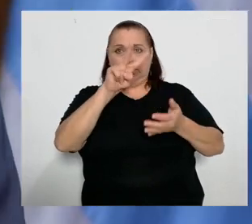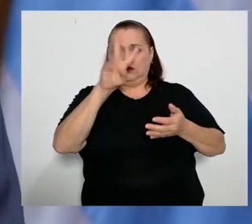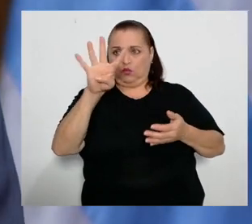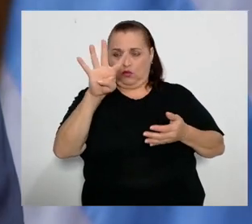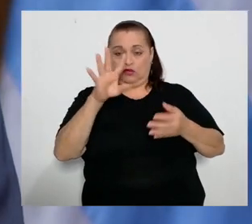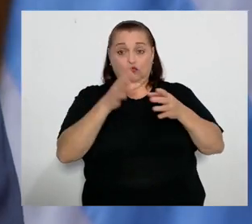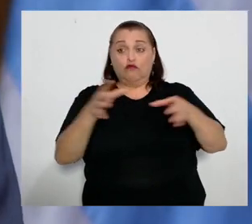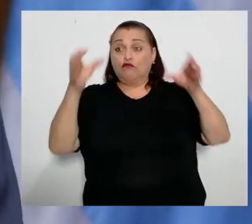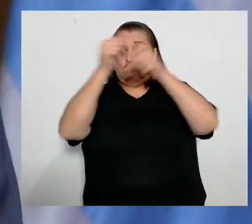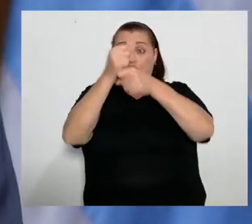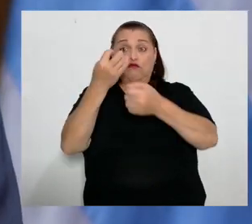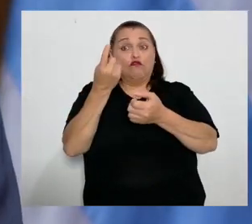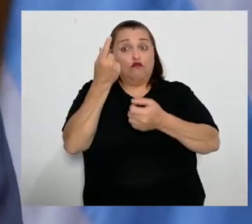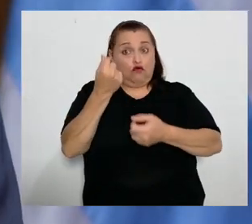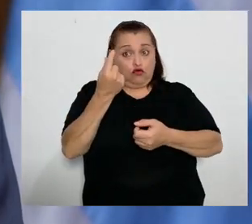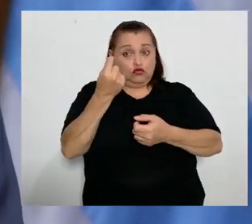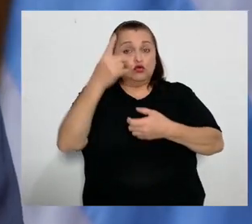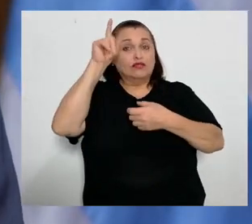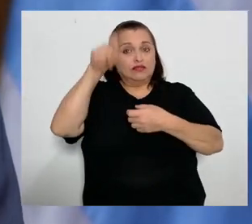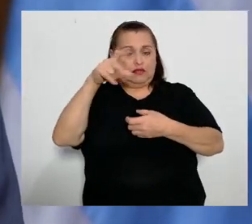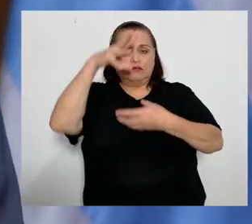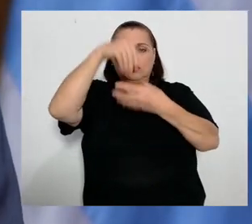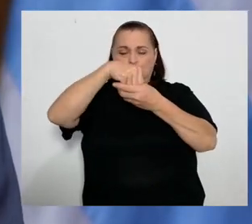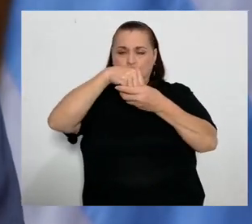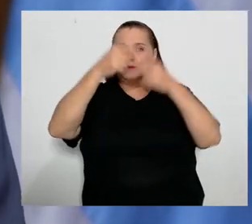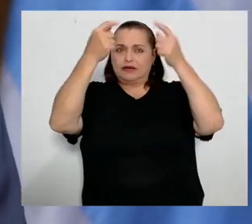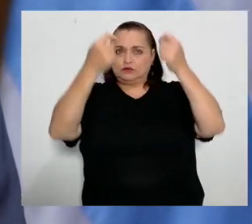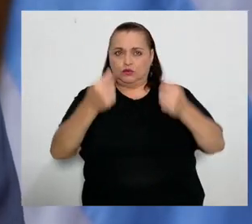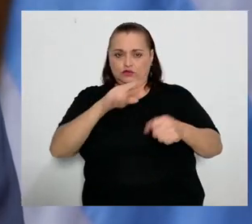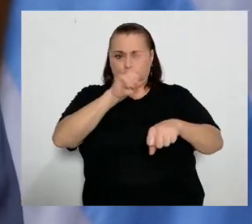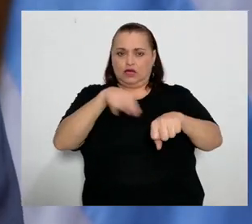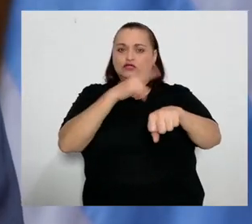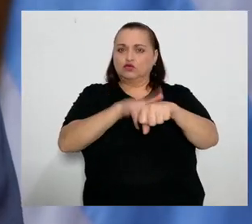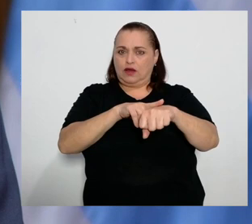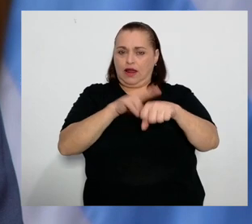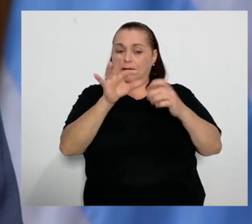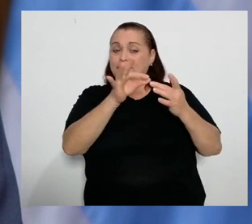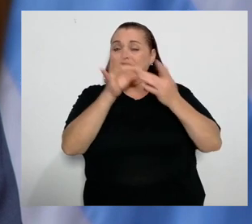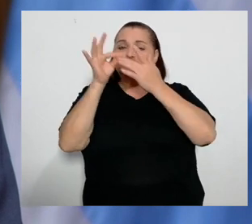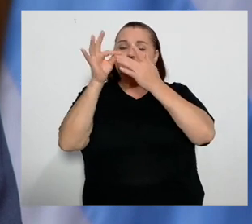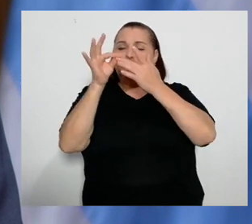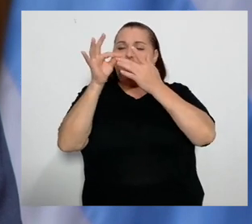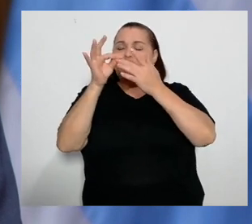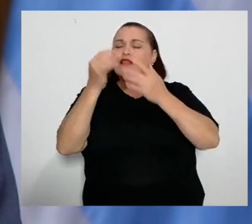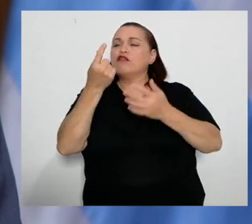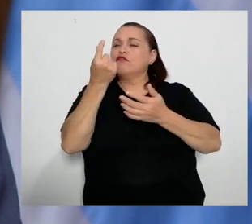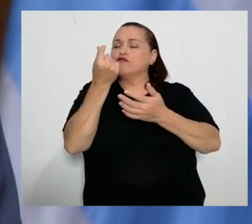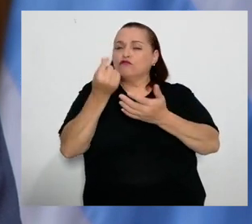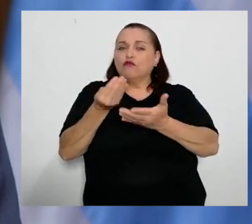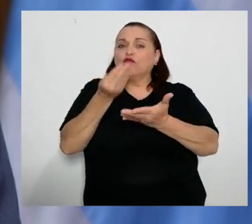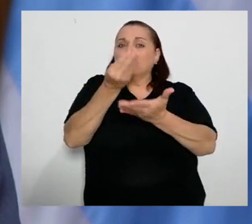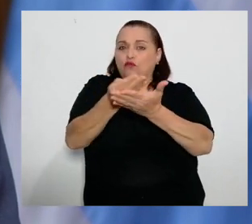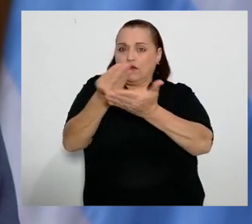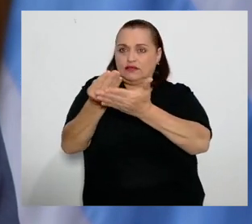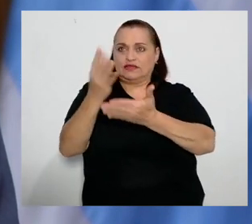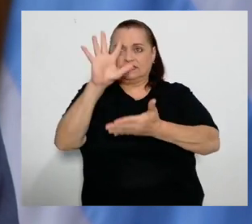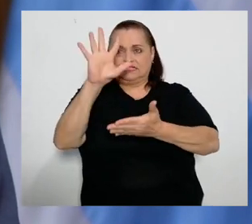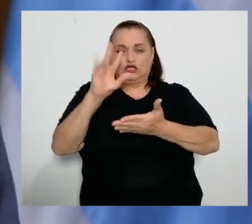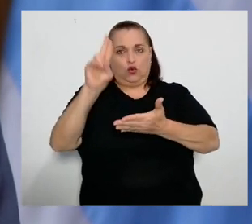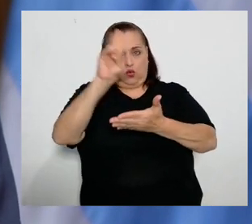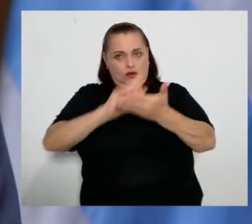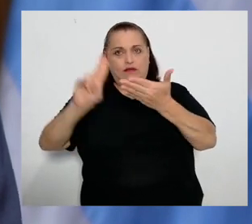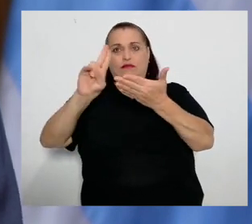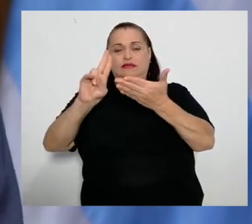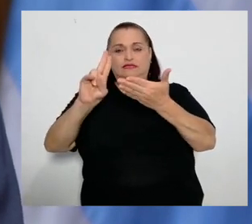este fondo que se debe incluir en el presupuesto nacional constituye la principal fuente de financiamiento para las